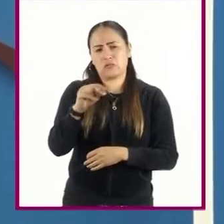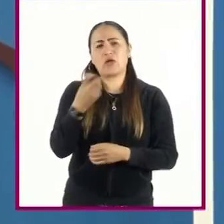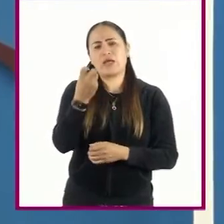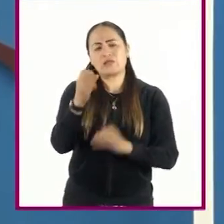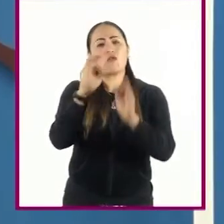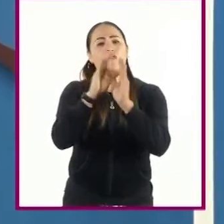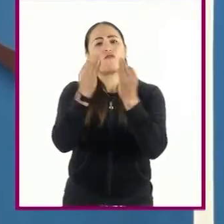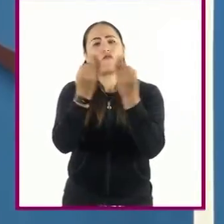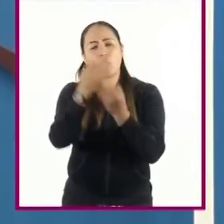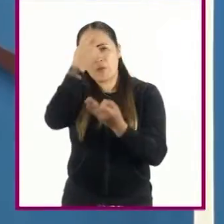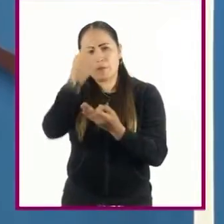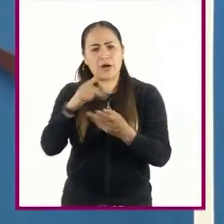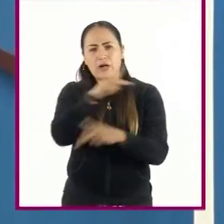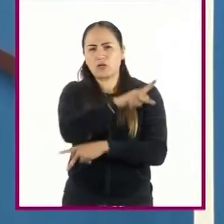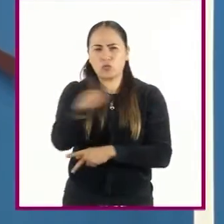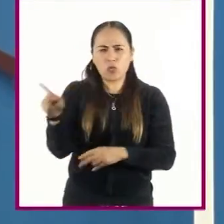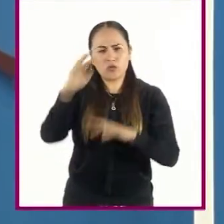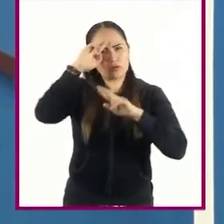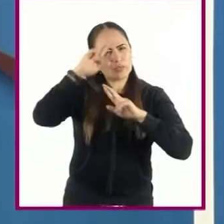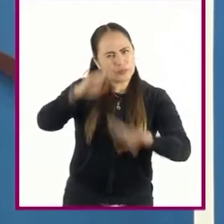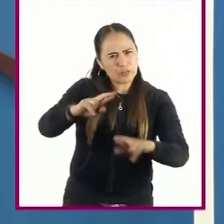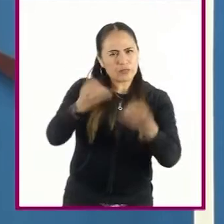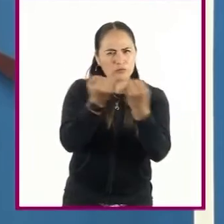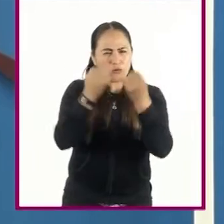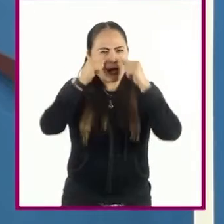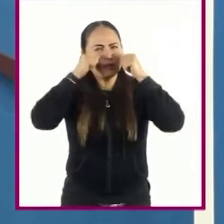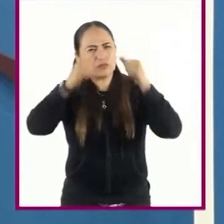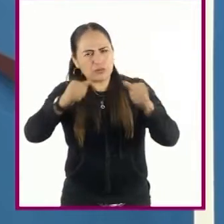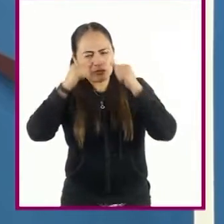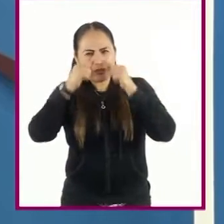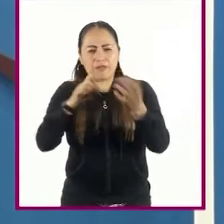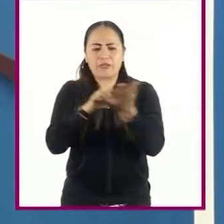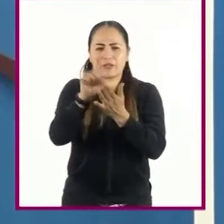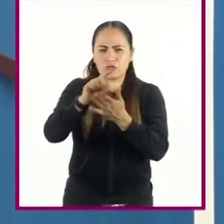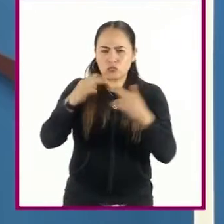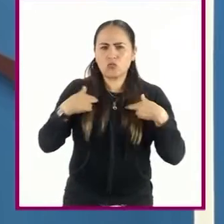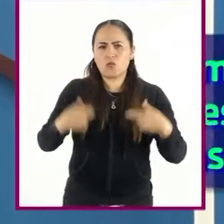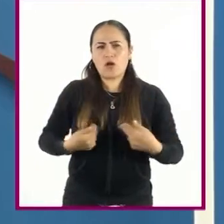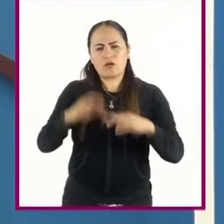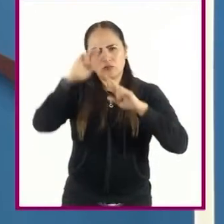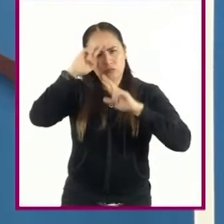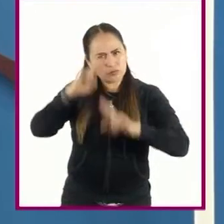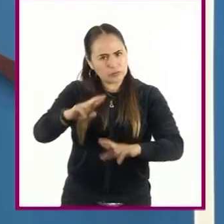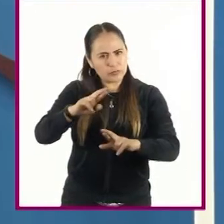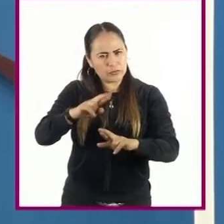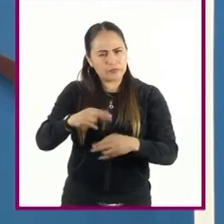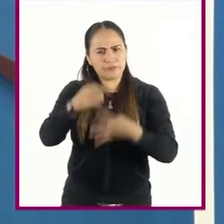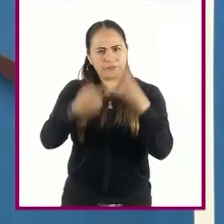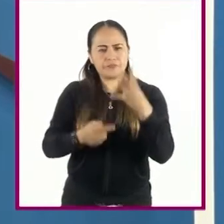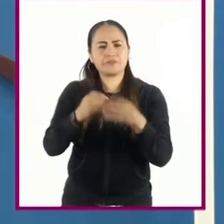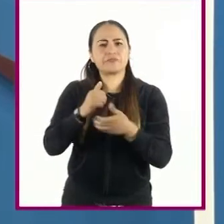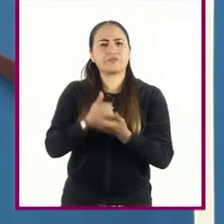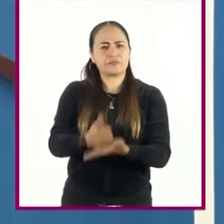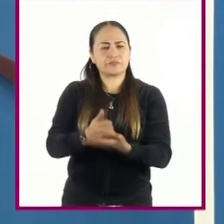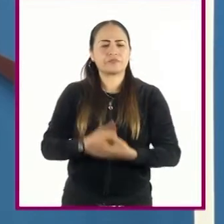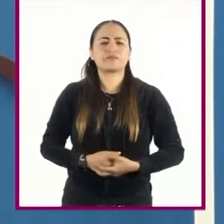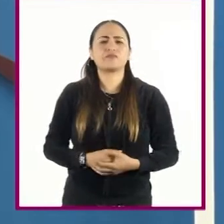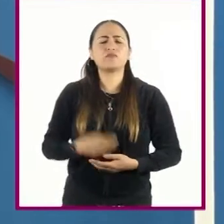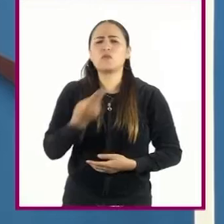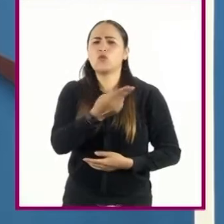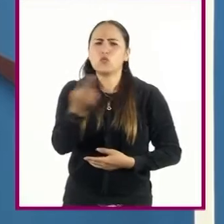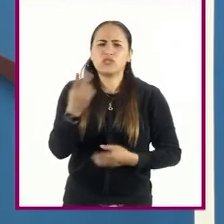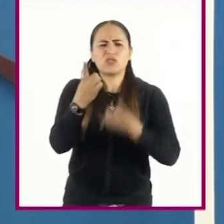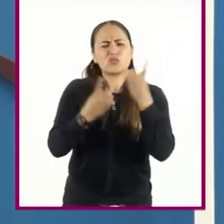fin para el respeto, la procuración y la defensa de los derechos humanos. Registren dudas, inquietudes